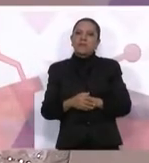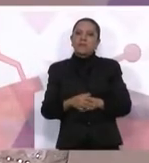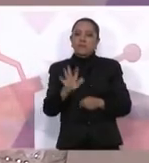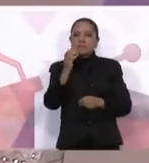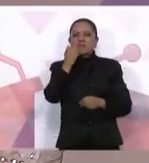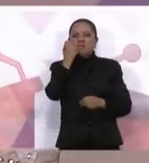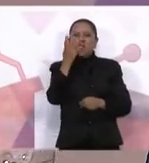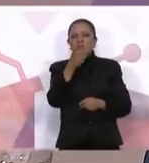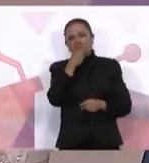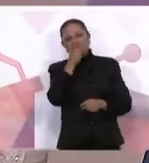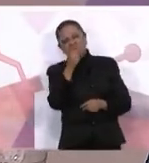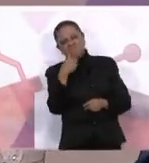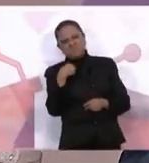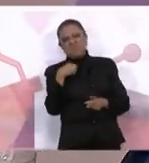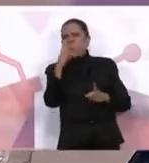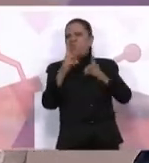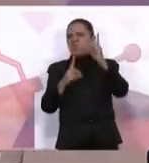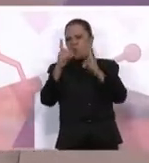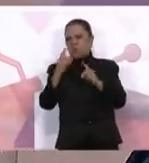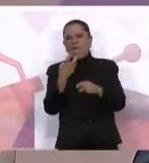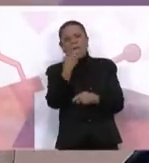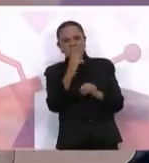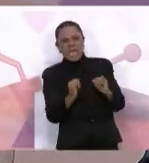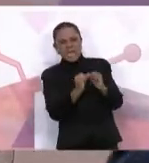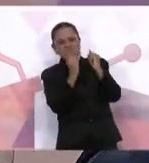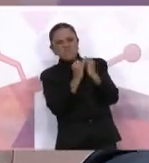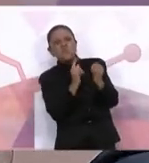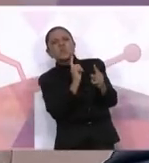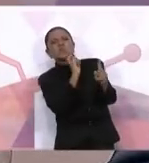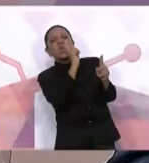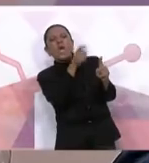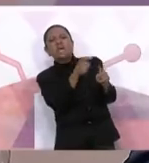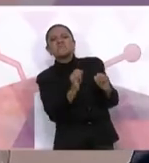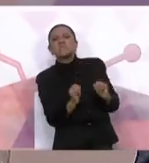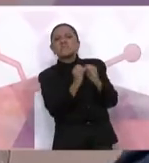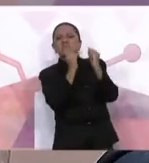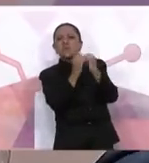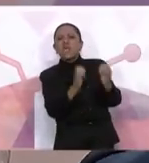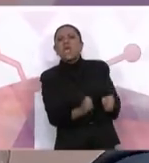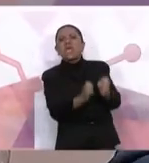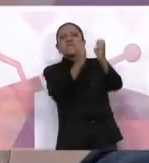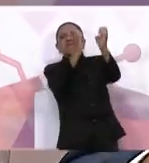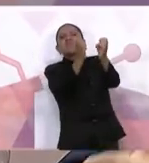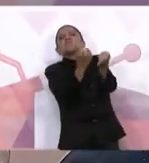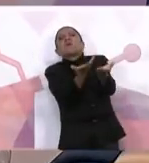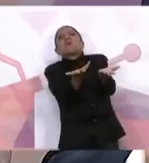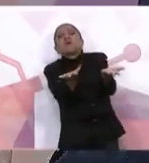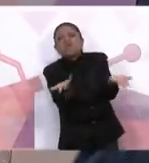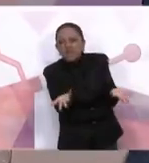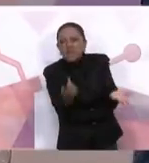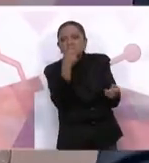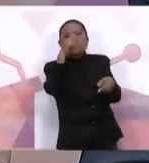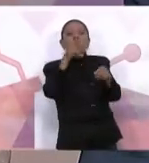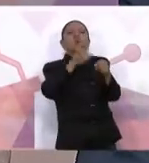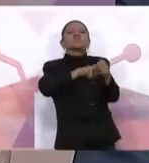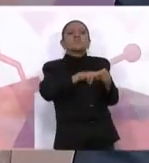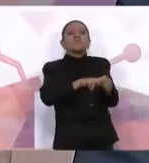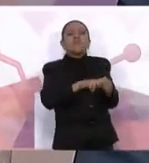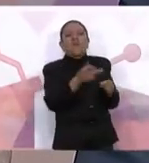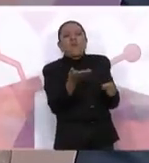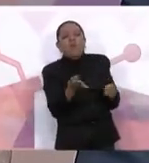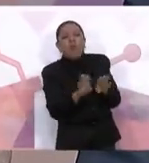este instituto es una institución es un edificio es una unidad médica por lo que tú planteas